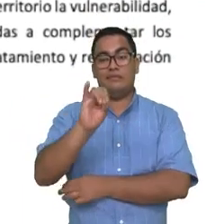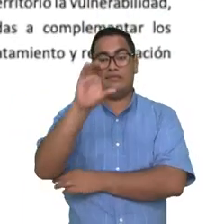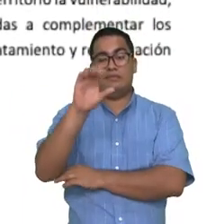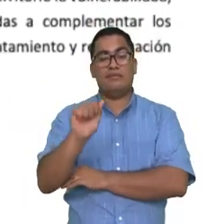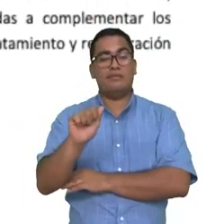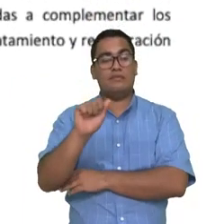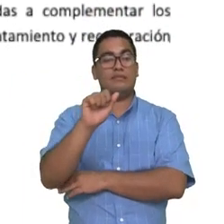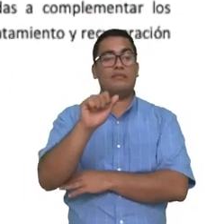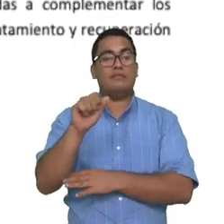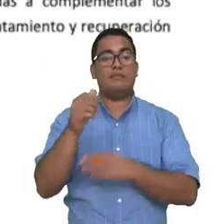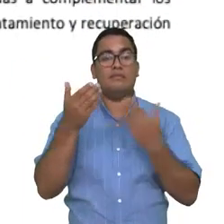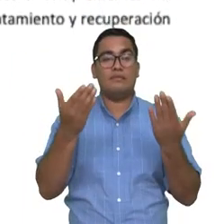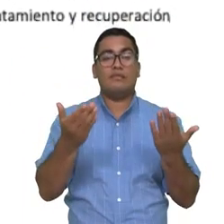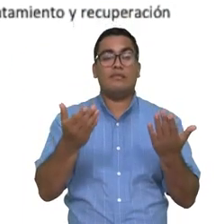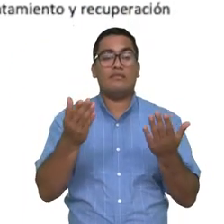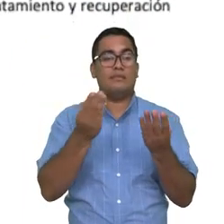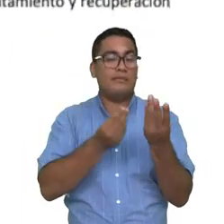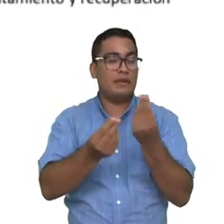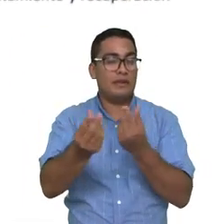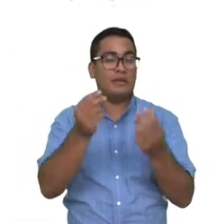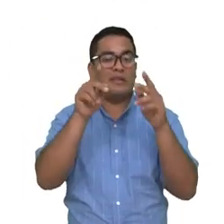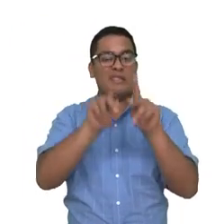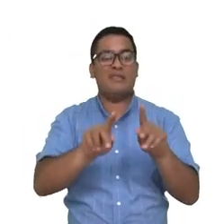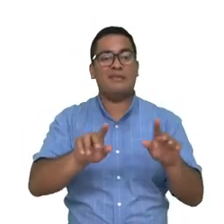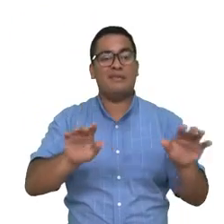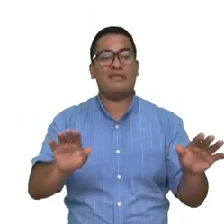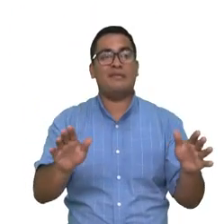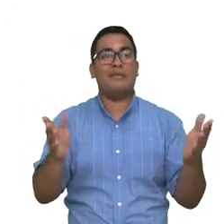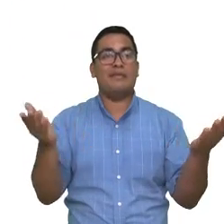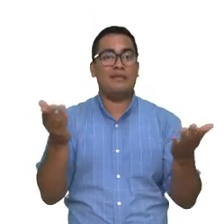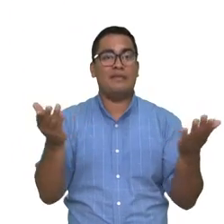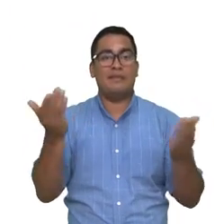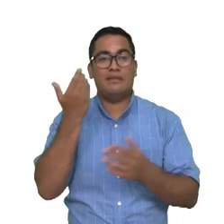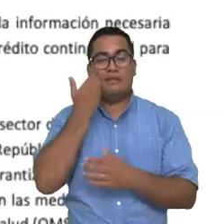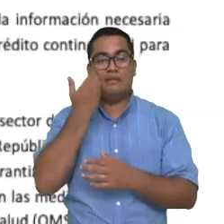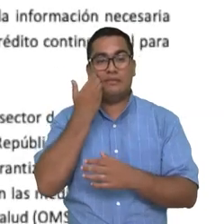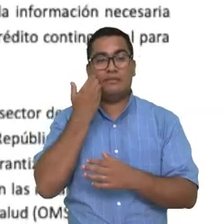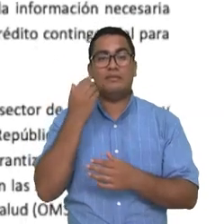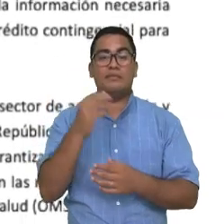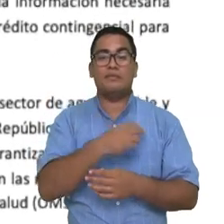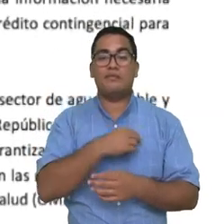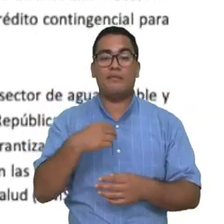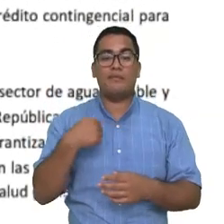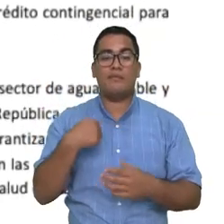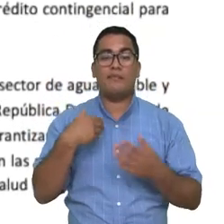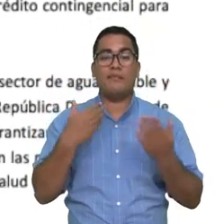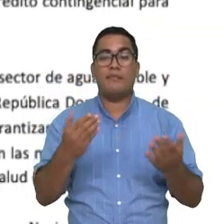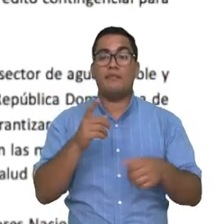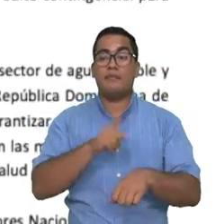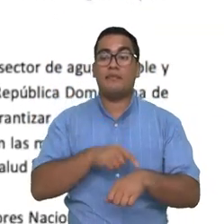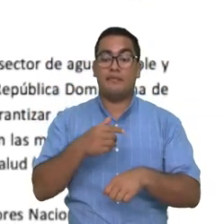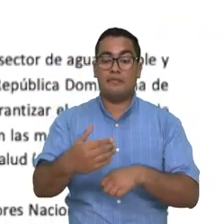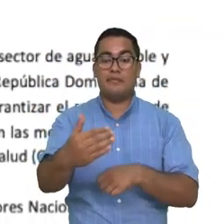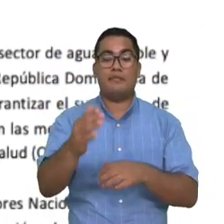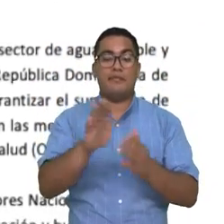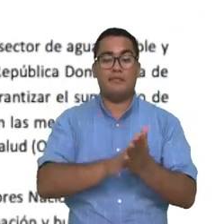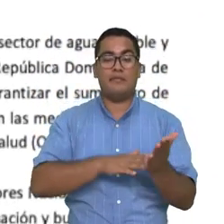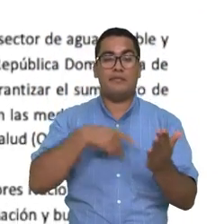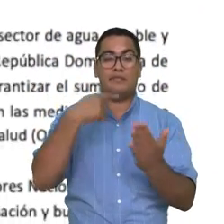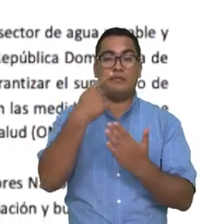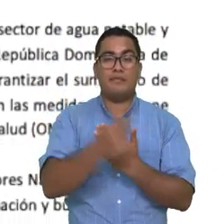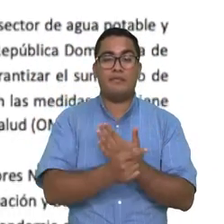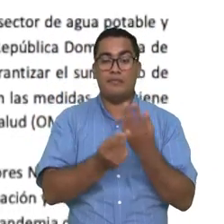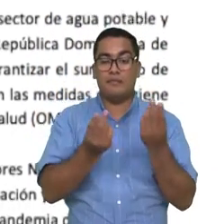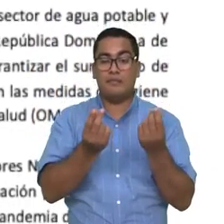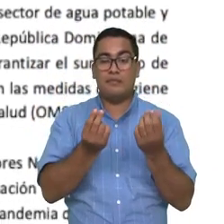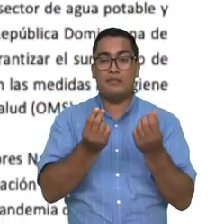en la formulación del eje económico del plan de contingencia regional y desarrollar en un corto plazo un programa de recuperación